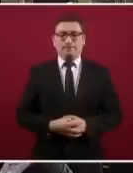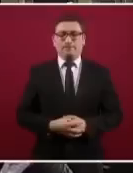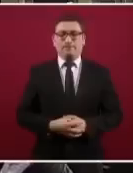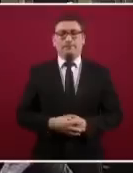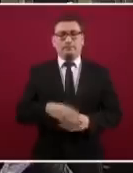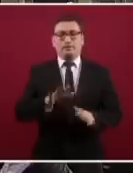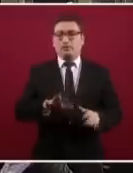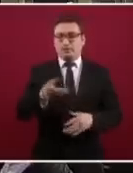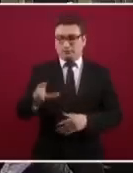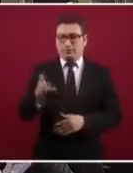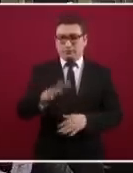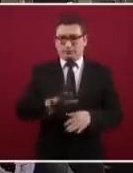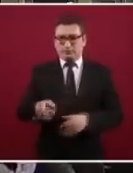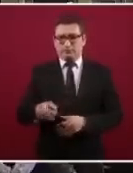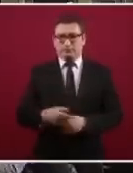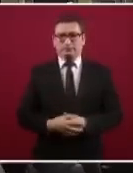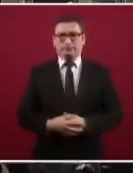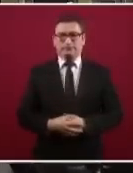A ver.